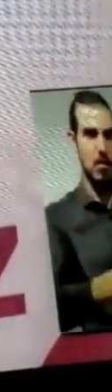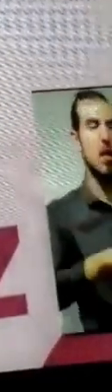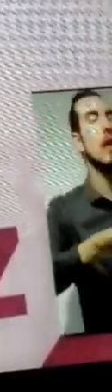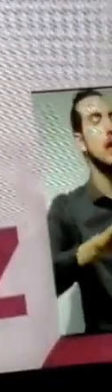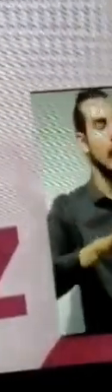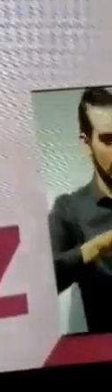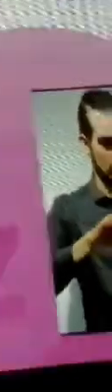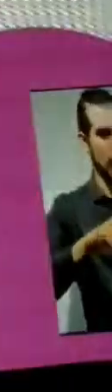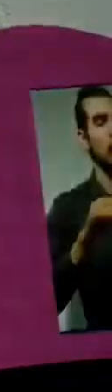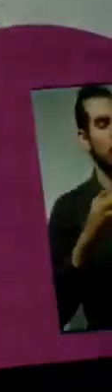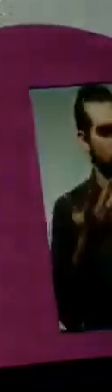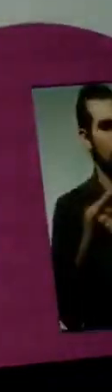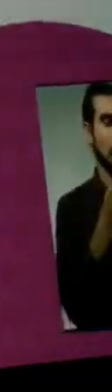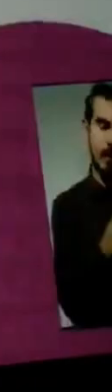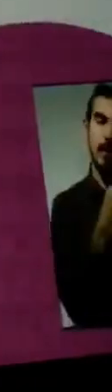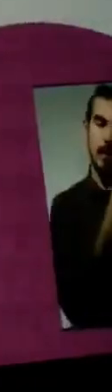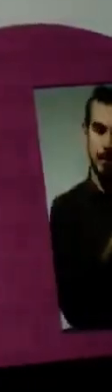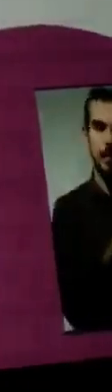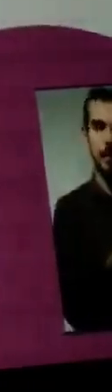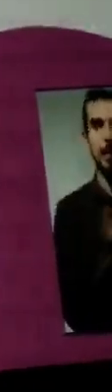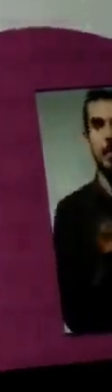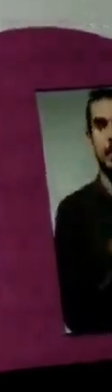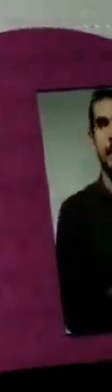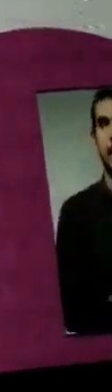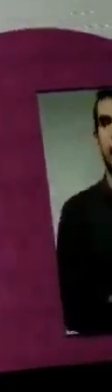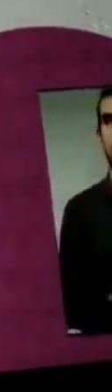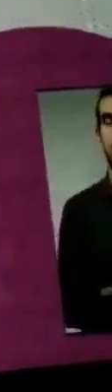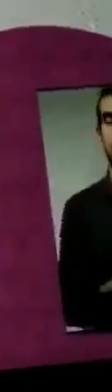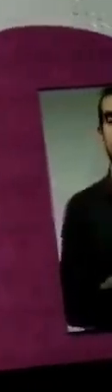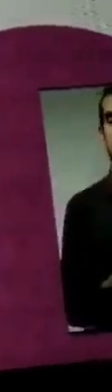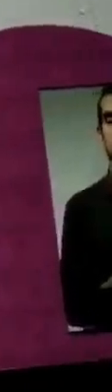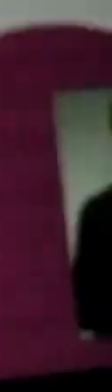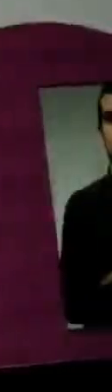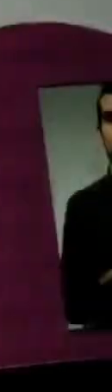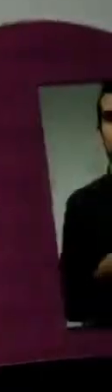La que sigue. Bueno, hay un ejemplo de la calle Hidalgo.